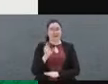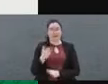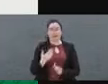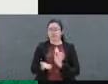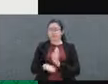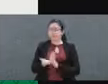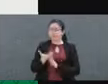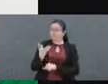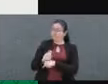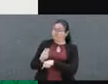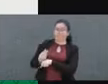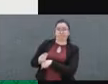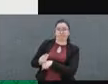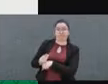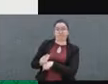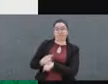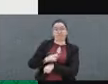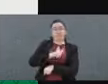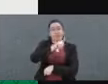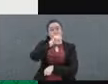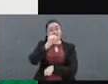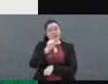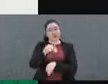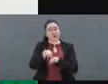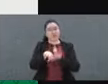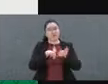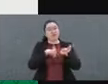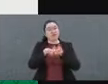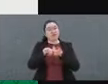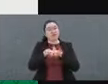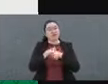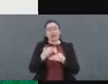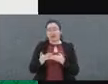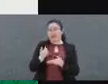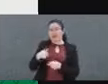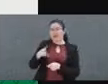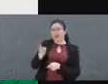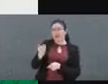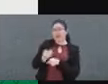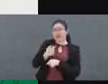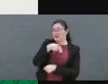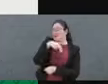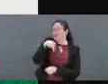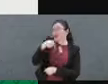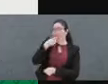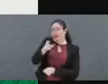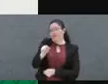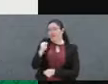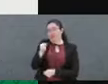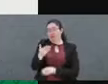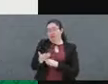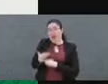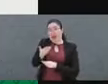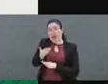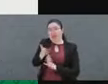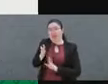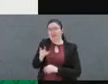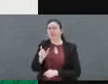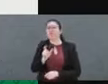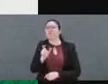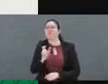Y la puesta en operación fue antes de lo que habíamos dicho en la pasarela, en el andador.